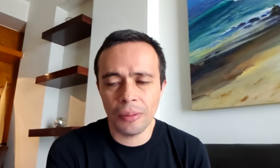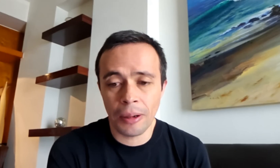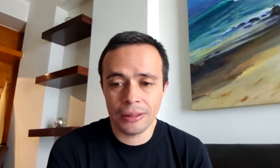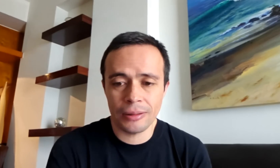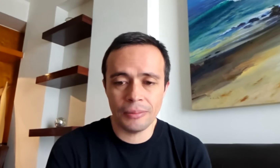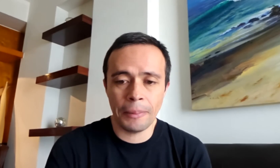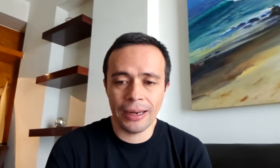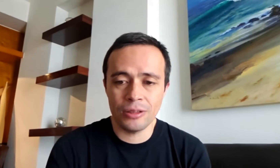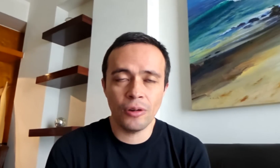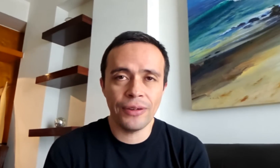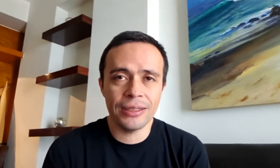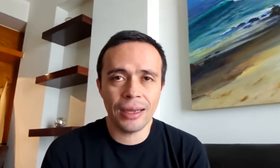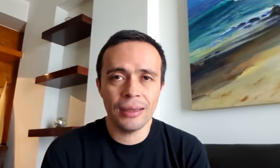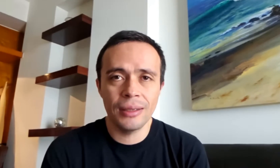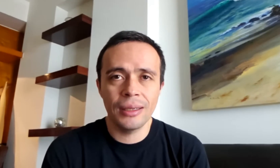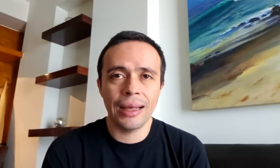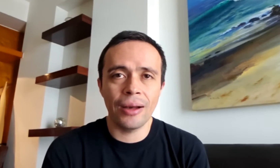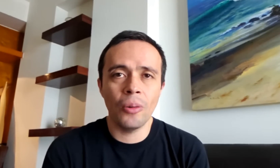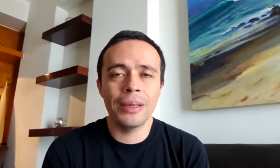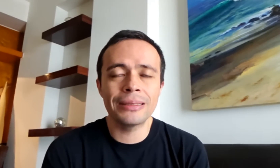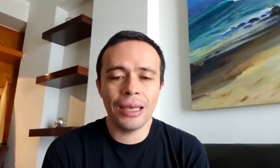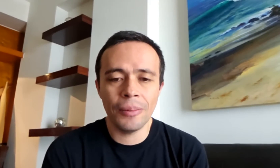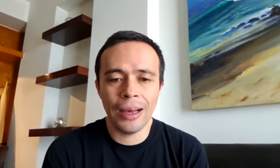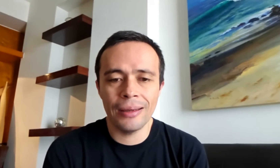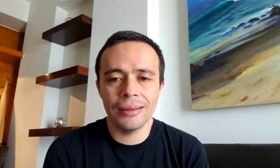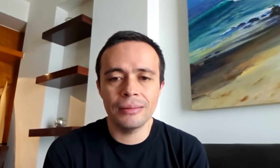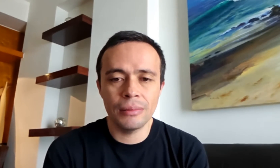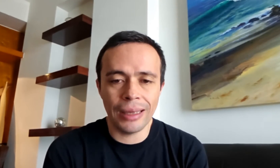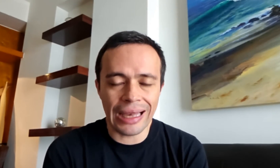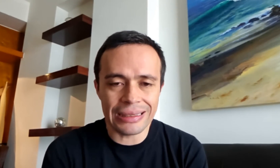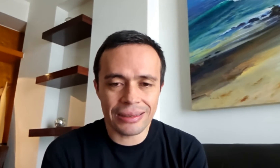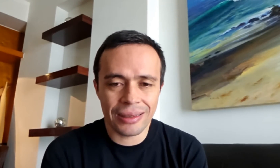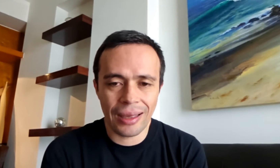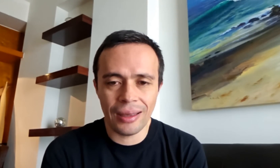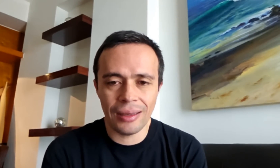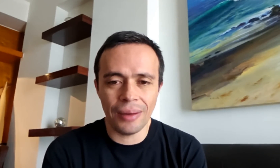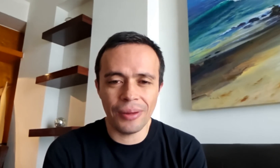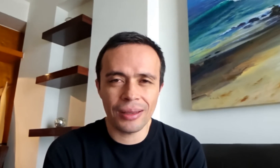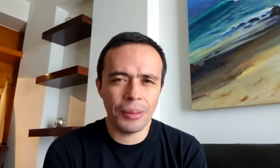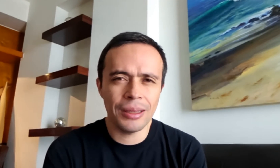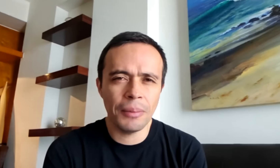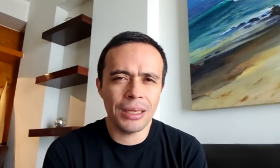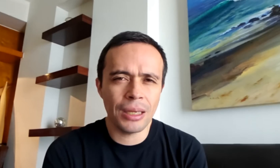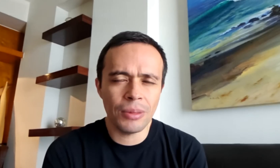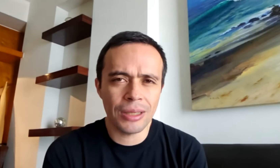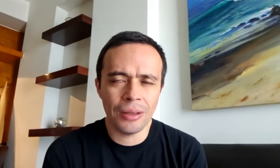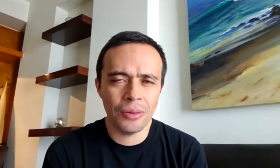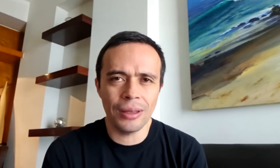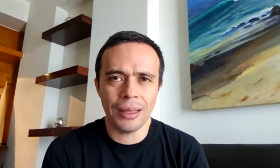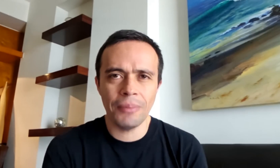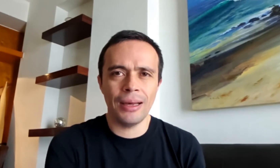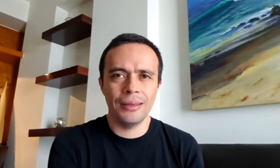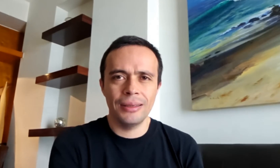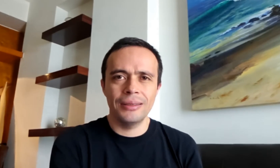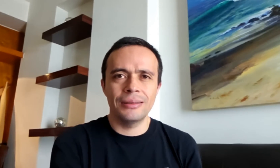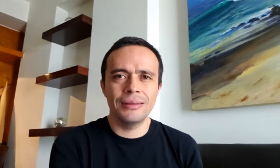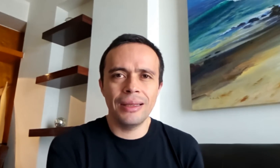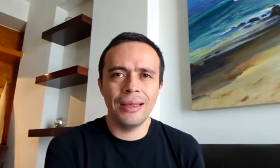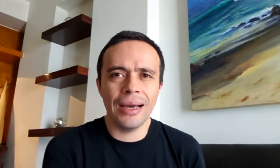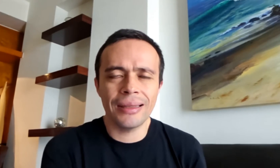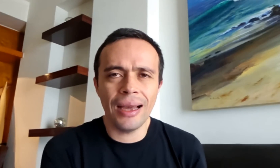tiempos de Zedillo. A mí me parece una ofensa que Gómez Leiva esté abiertamente minimizando el